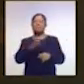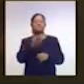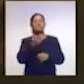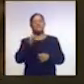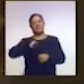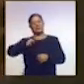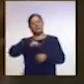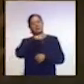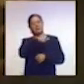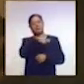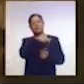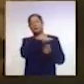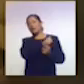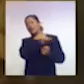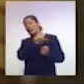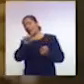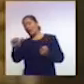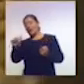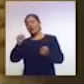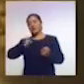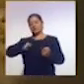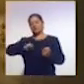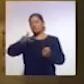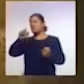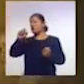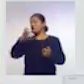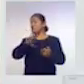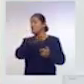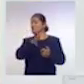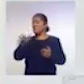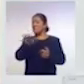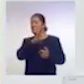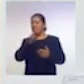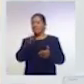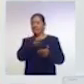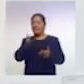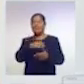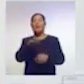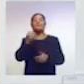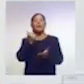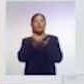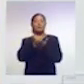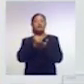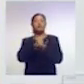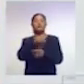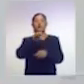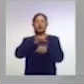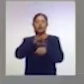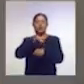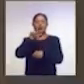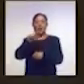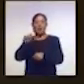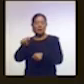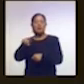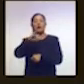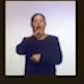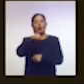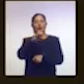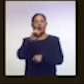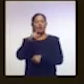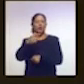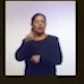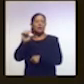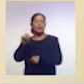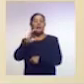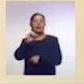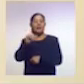siglo XVII hasta el siglo XX. Autores como el doctor Atl, Jorge González Camarena,